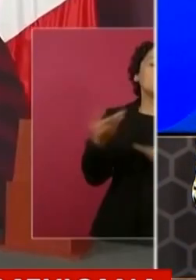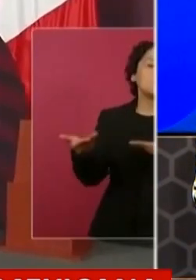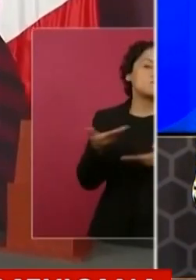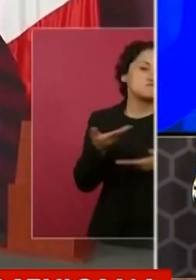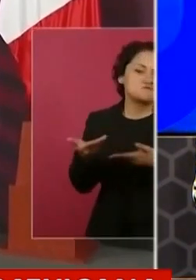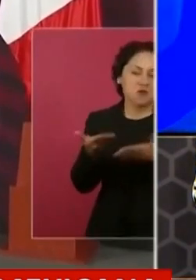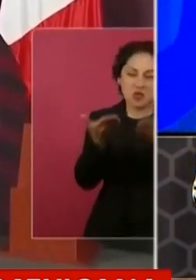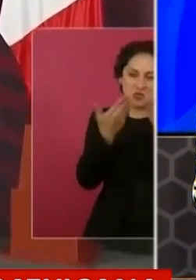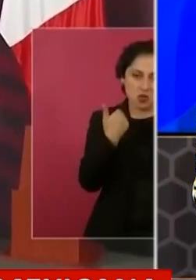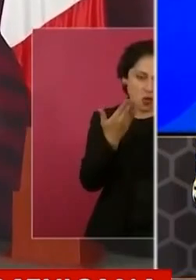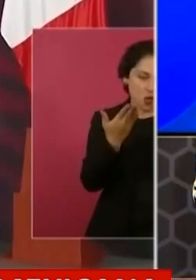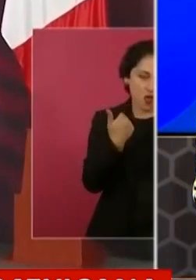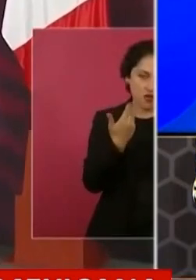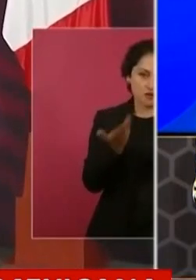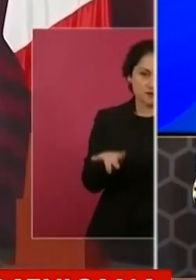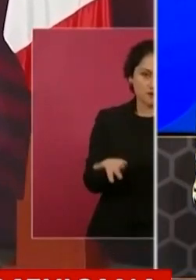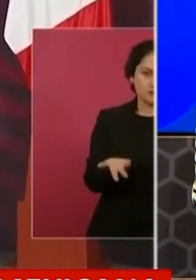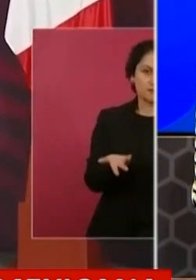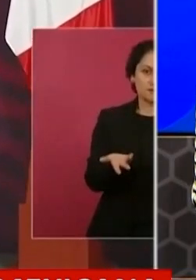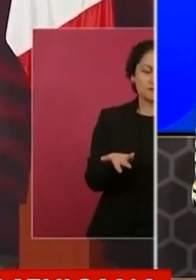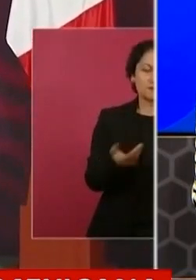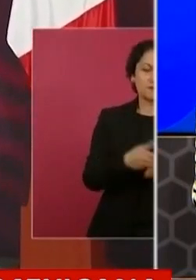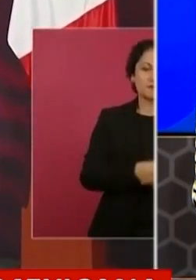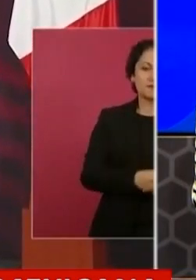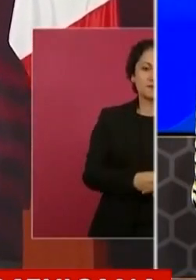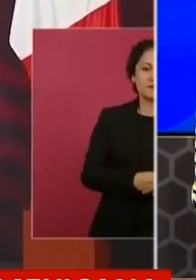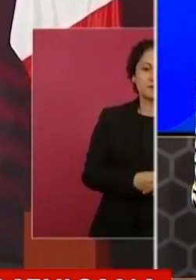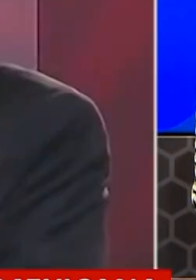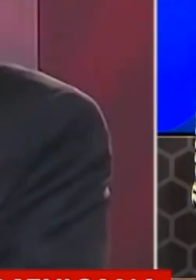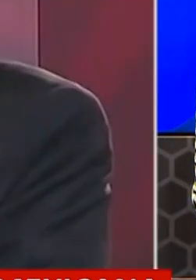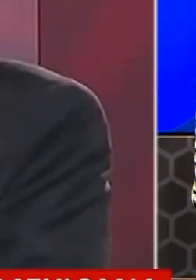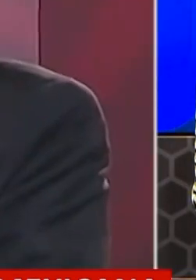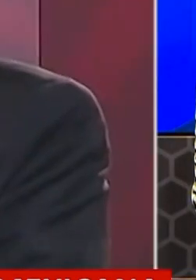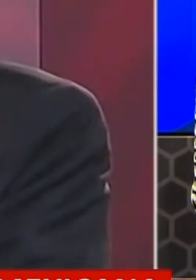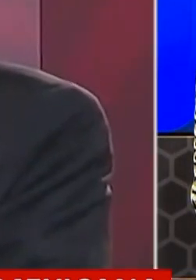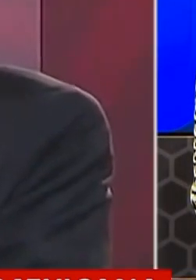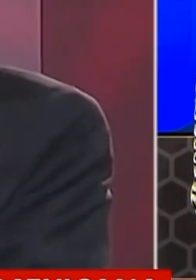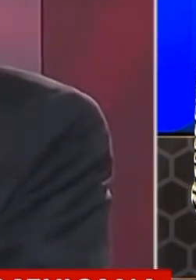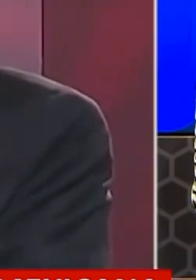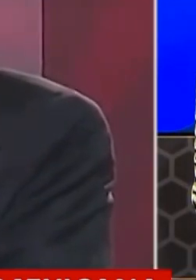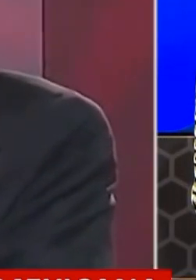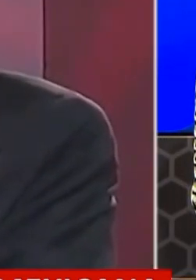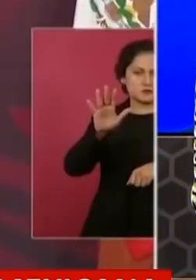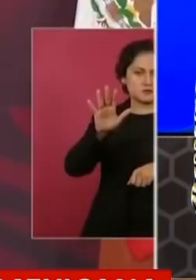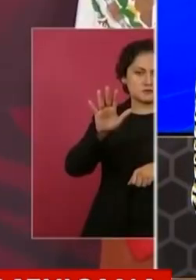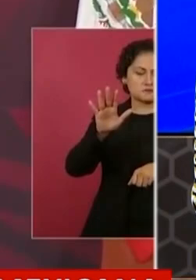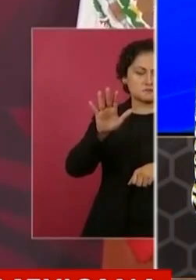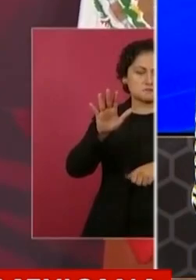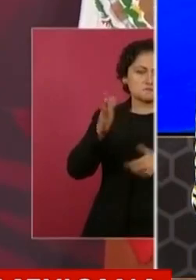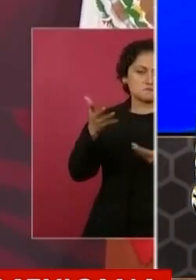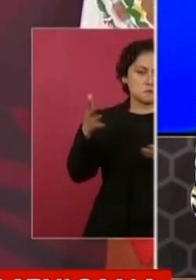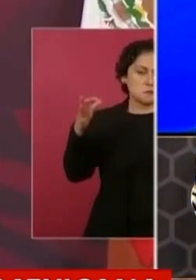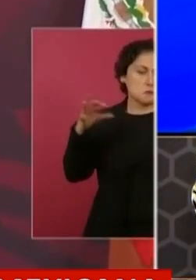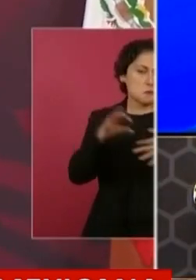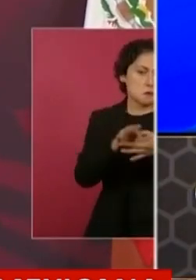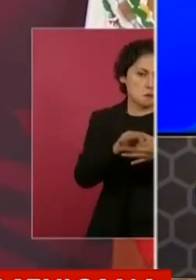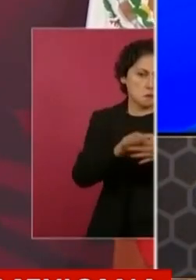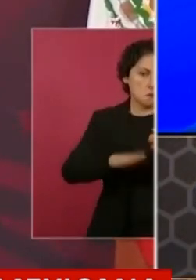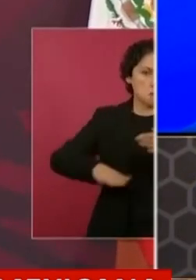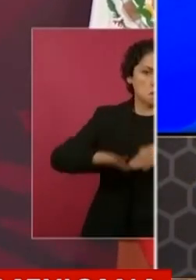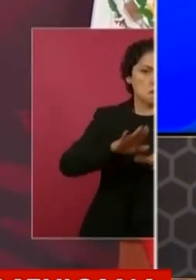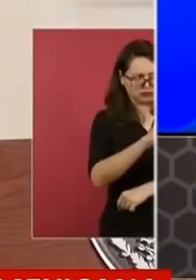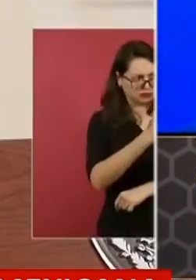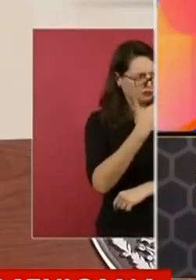saben cómo hemos cuestionado el asilo, por ejemplo, para su esposa. ¿El asilo para la esposa? ¿Qué información se